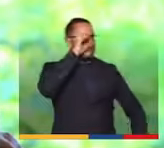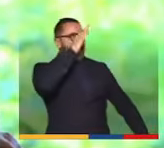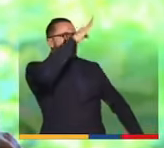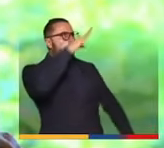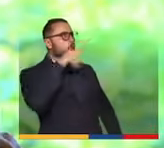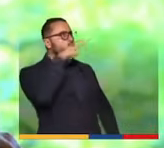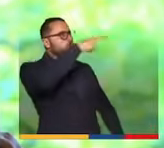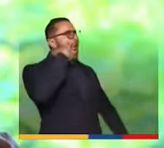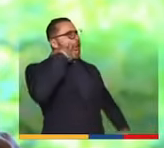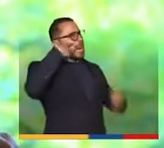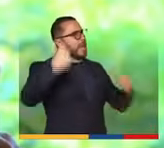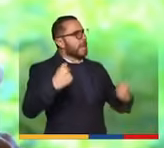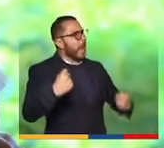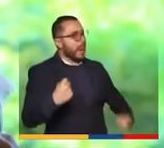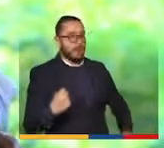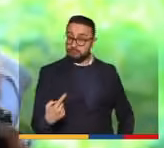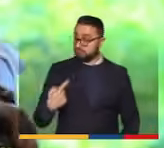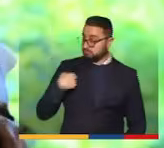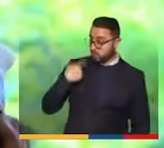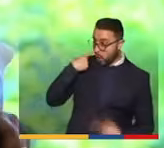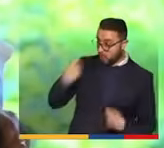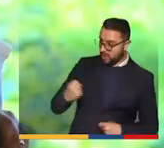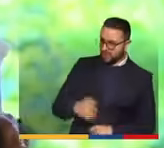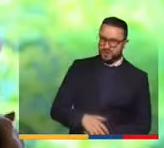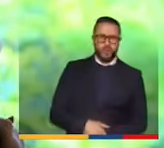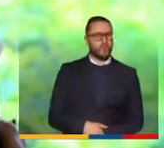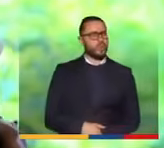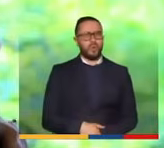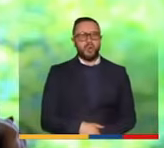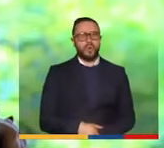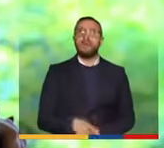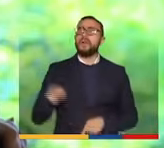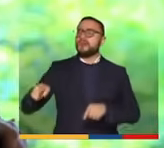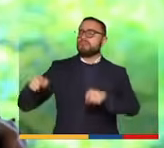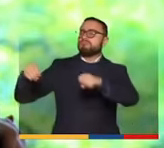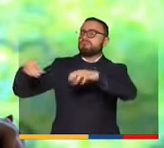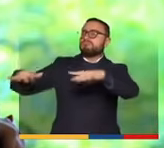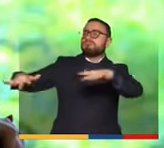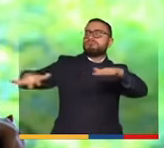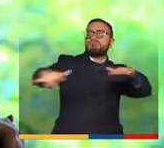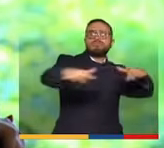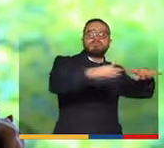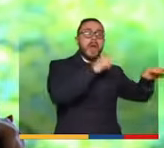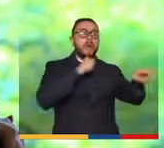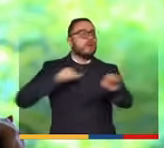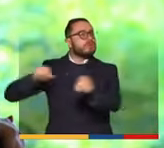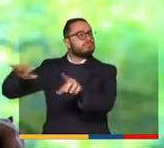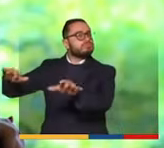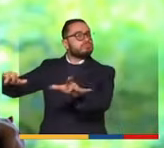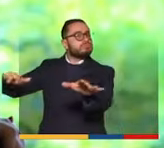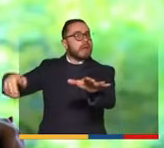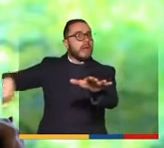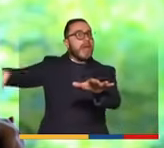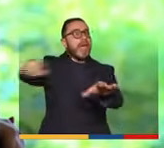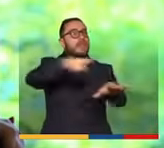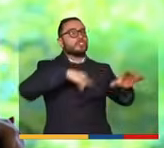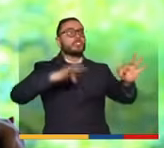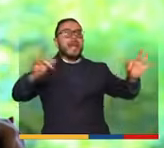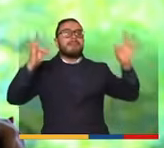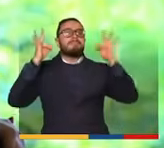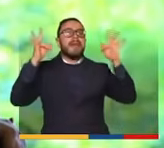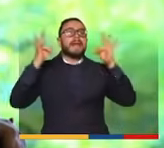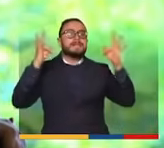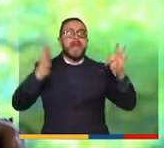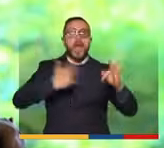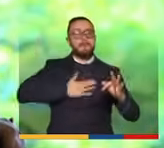árboles, las quebradas, las aguas que fluyen por acá son testigos de que mis